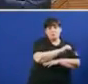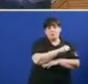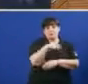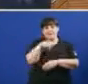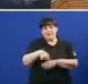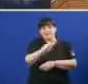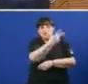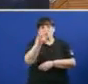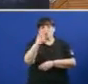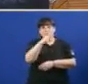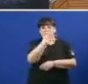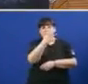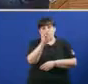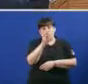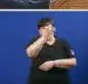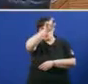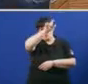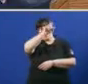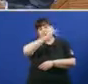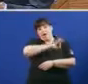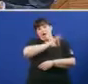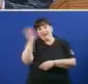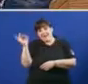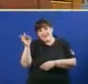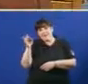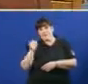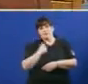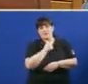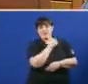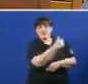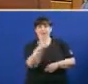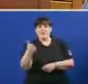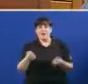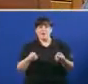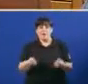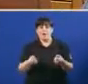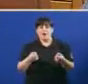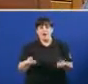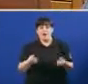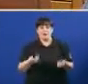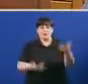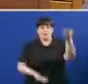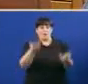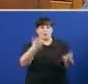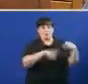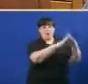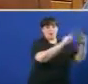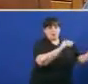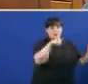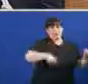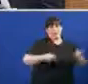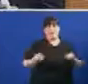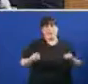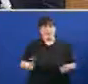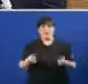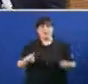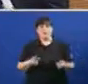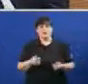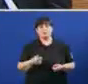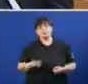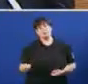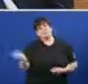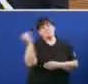250 euros máis por galego que o que gasta Andalucía por andaluz. Exactamente, señoría, ¿de